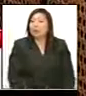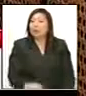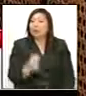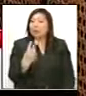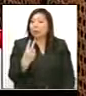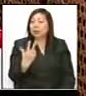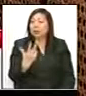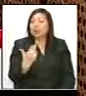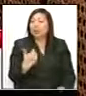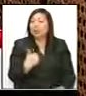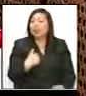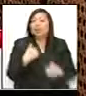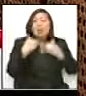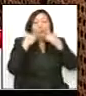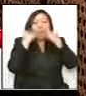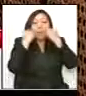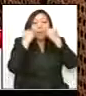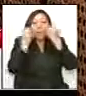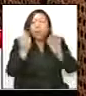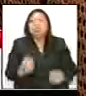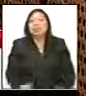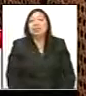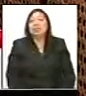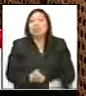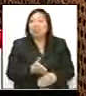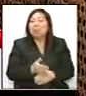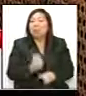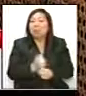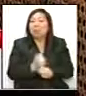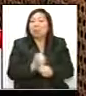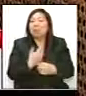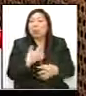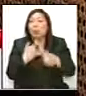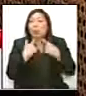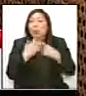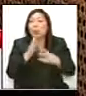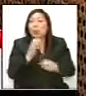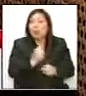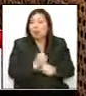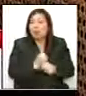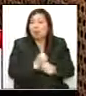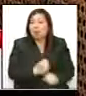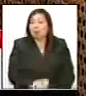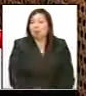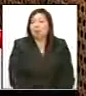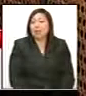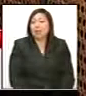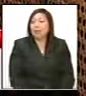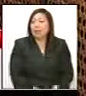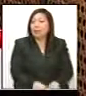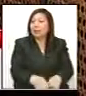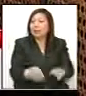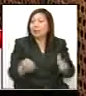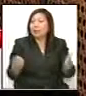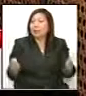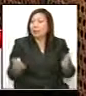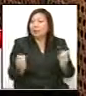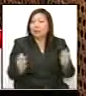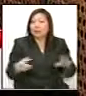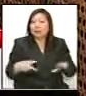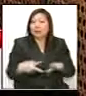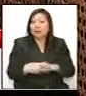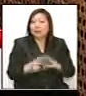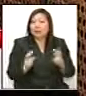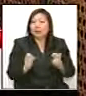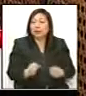tres, tienen vergüenza, van a trabajar por miedo a perder el trabajo. Hay una brecha grande que acortar en